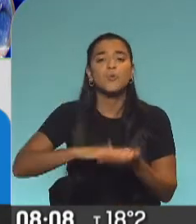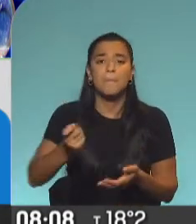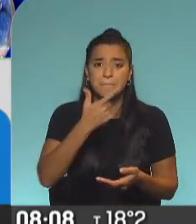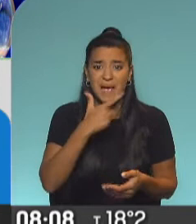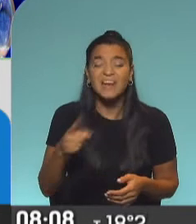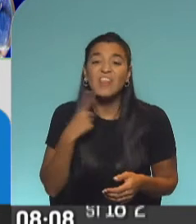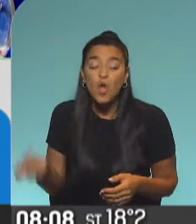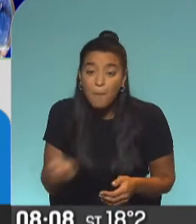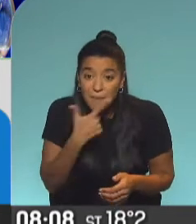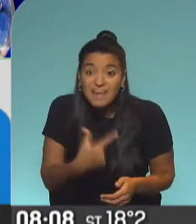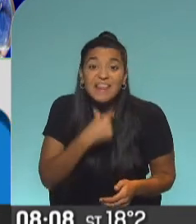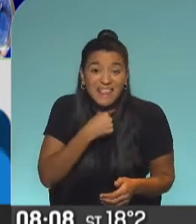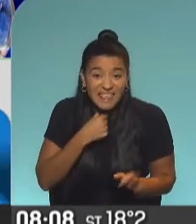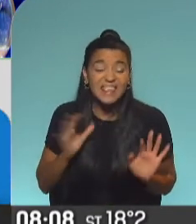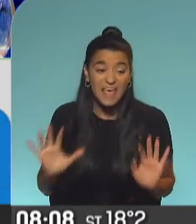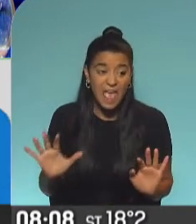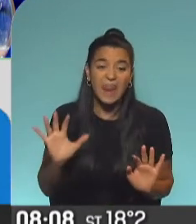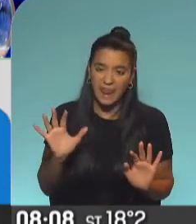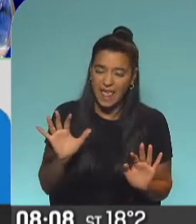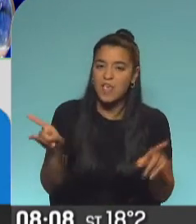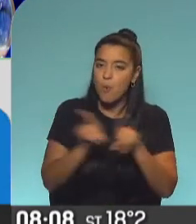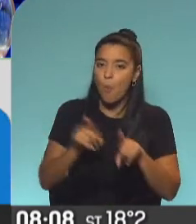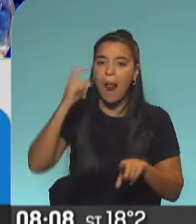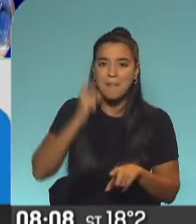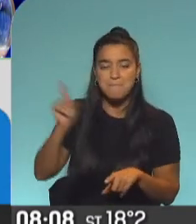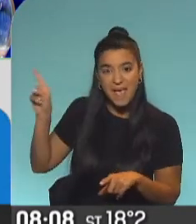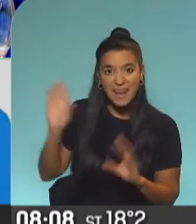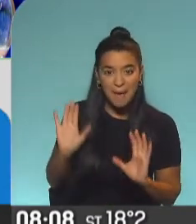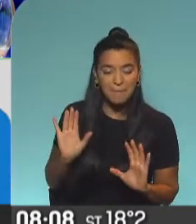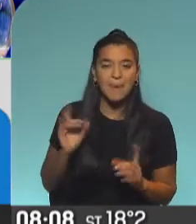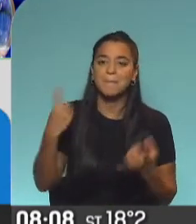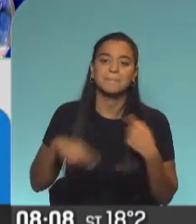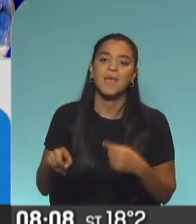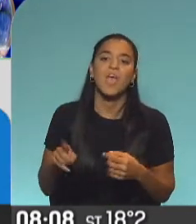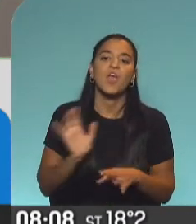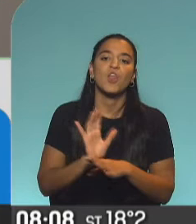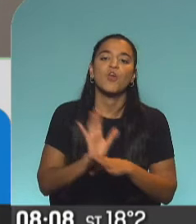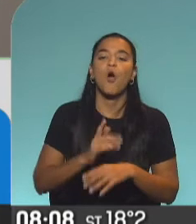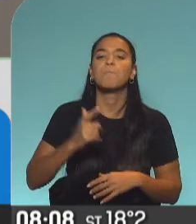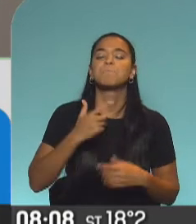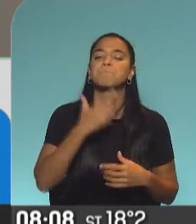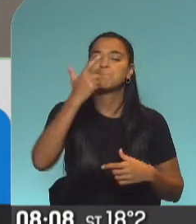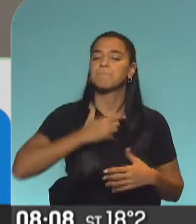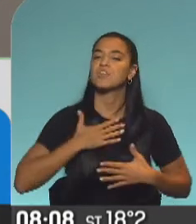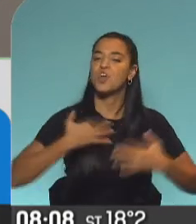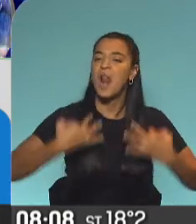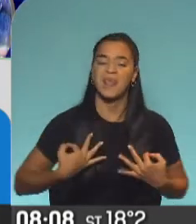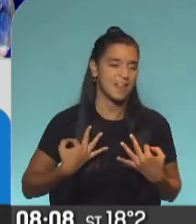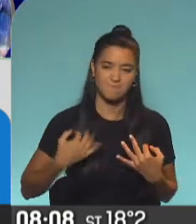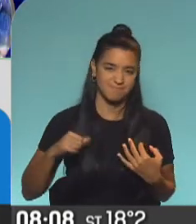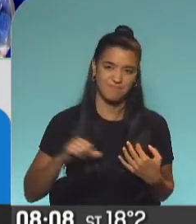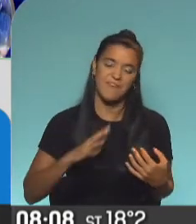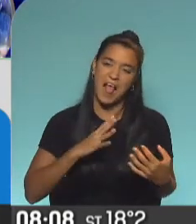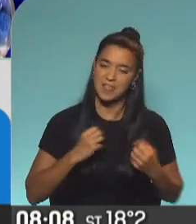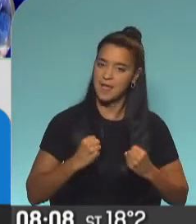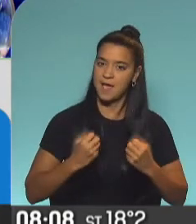Macri intentó hacerlo lo que hizo Menem, pero no tuvo la suficiente personalidad, se refirió